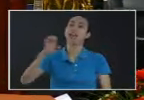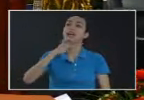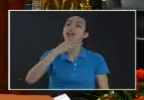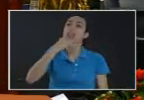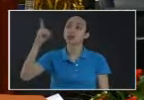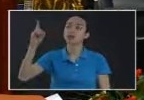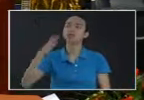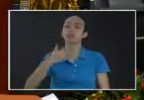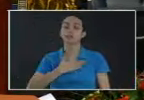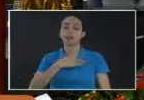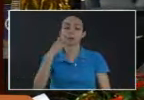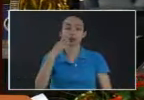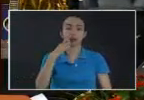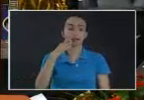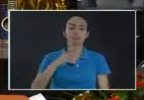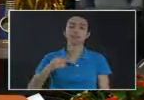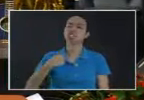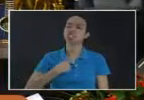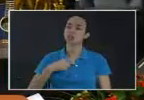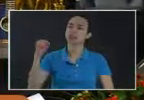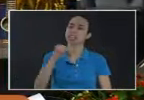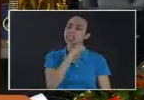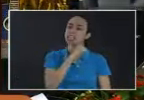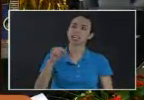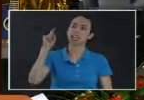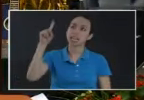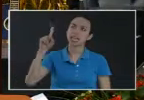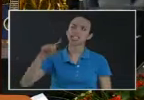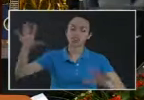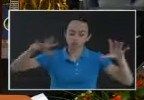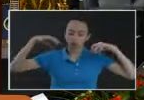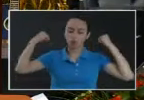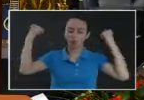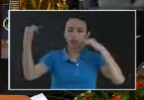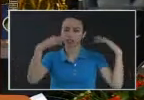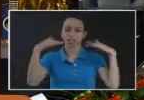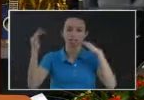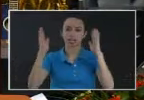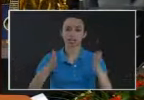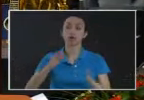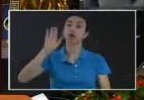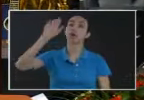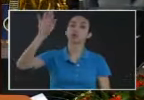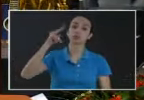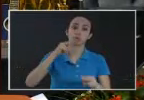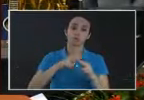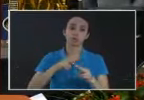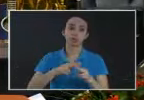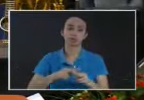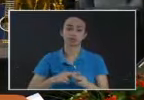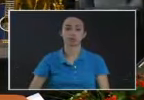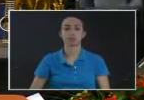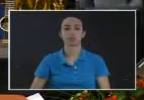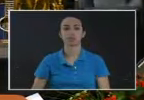y le ensalzaré. El Señor es fuerte guerrero, el Señor es su nombre.